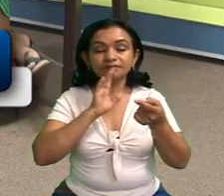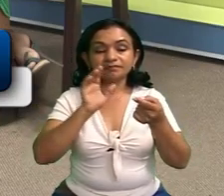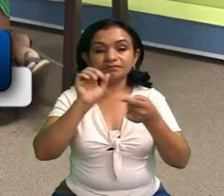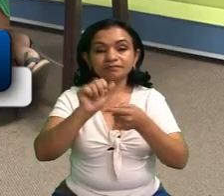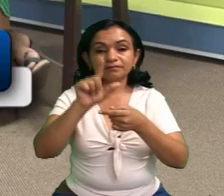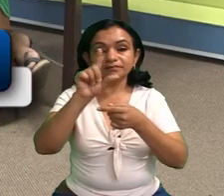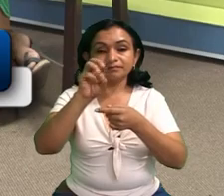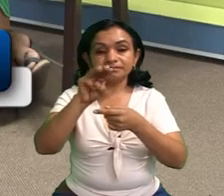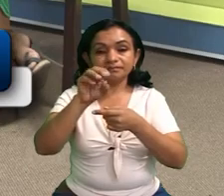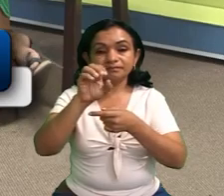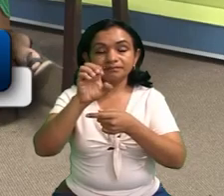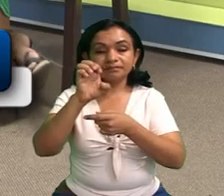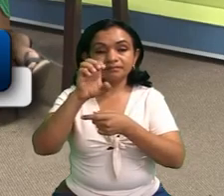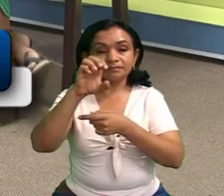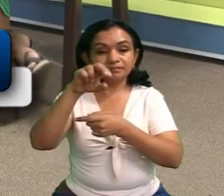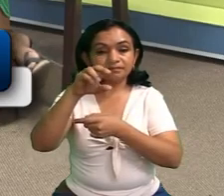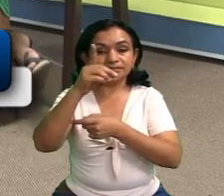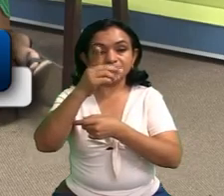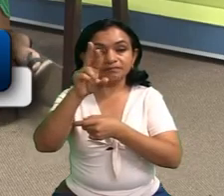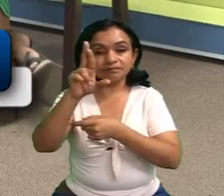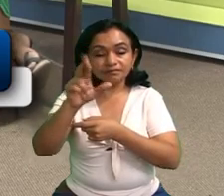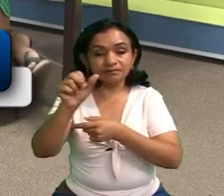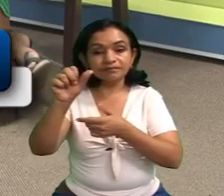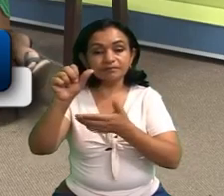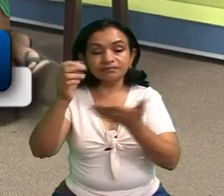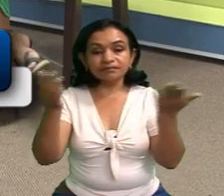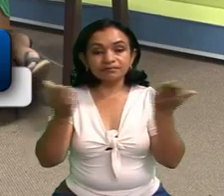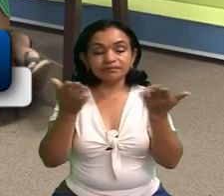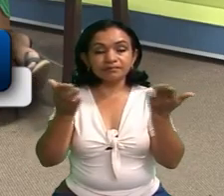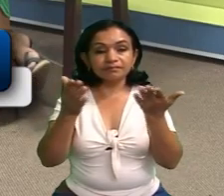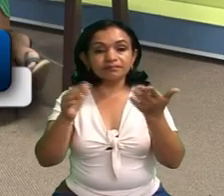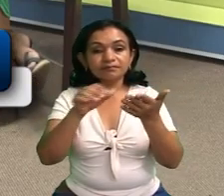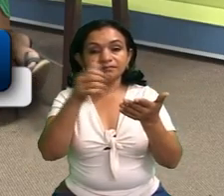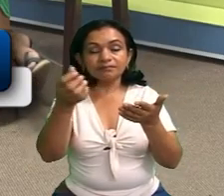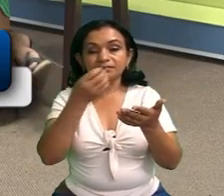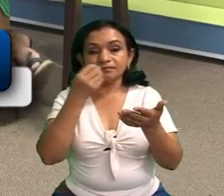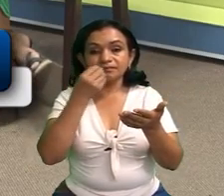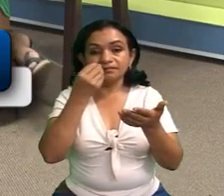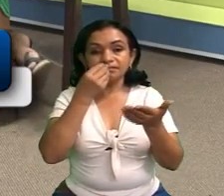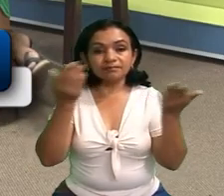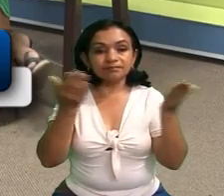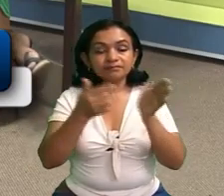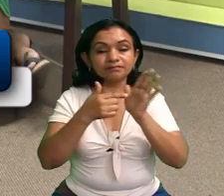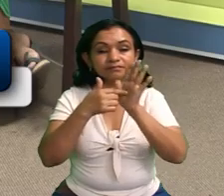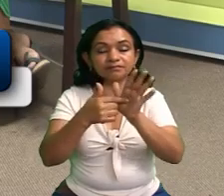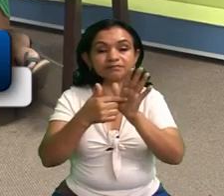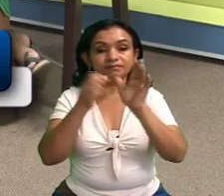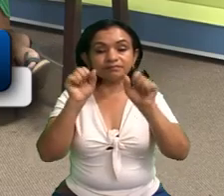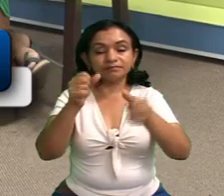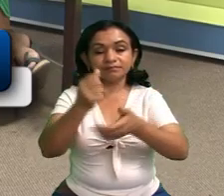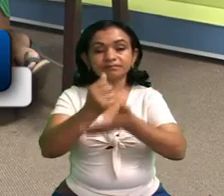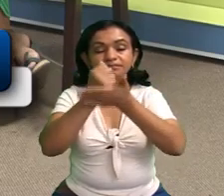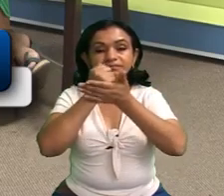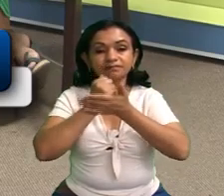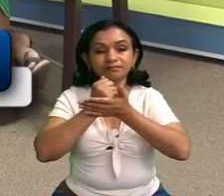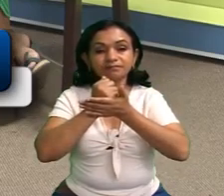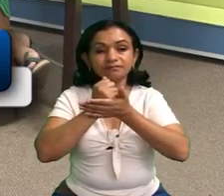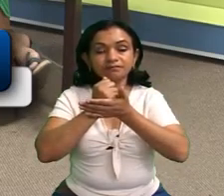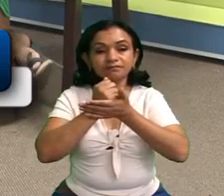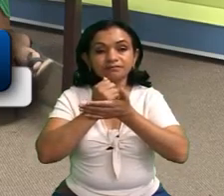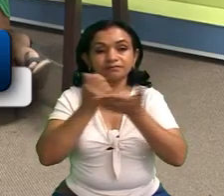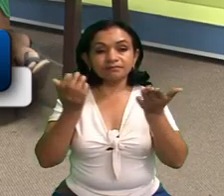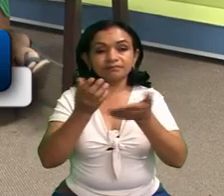pero ya combinadas en las cremas. Pero ¿qué tipo de alimentos, por ejemplo, nos pueden ayudar a vitamina E, verdad?